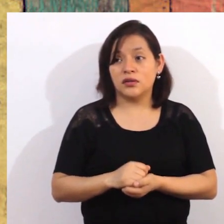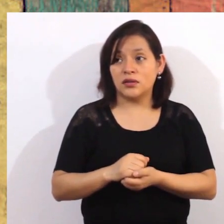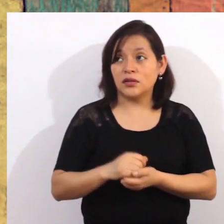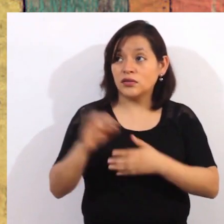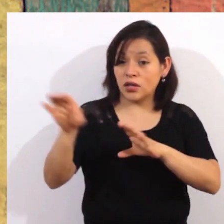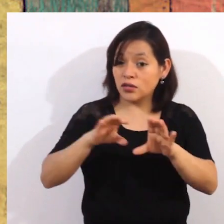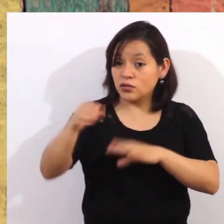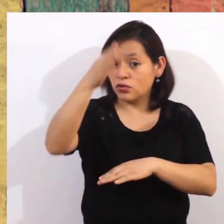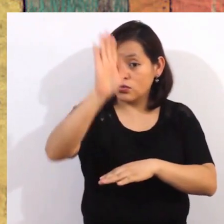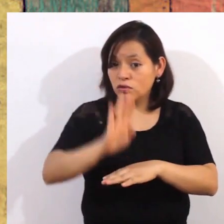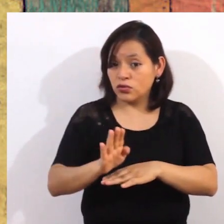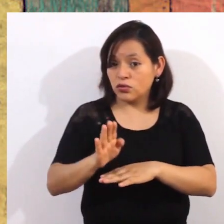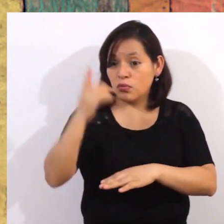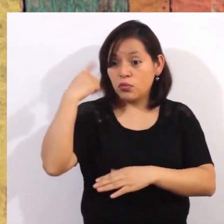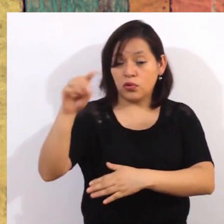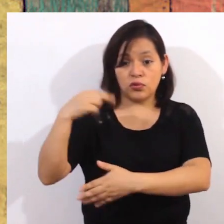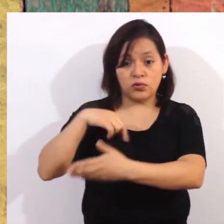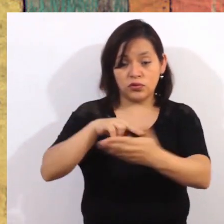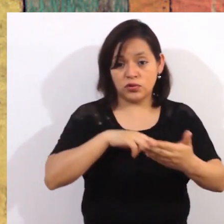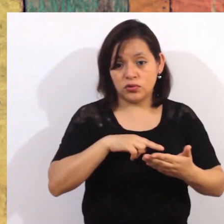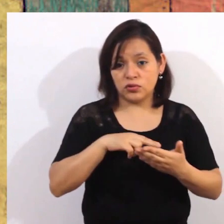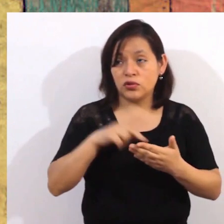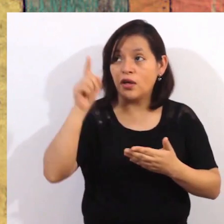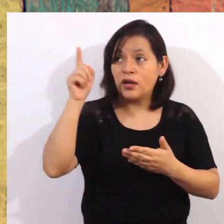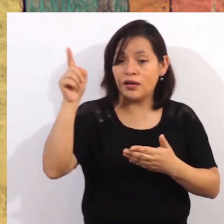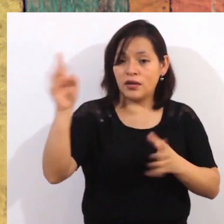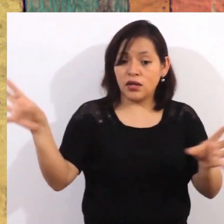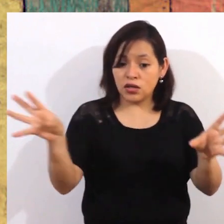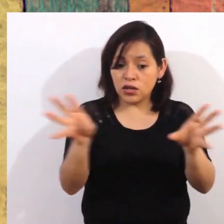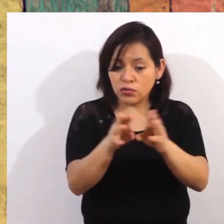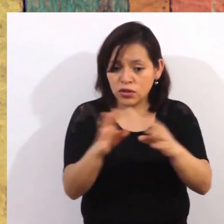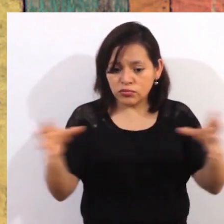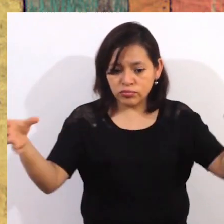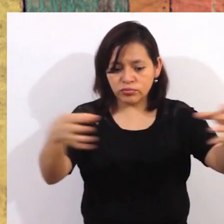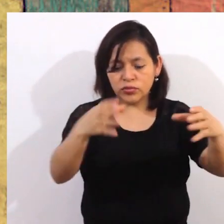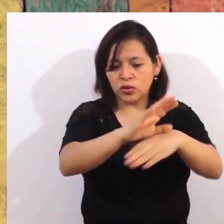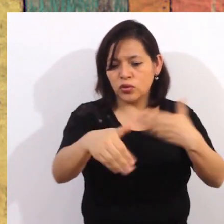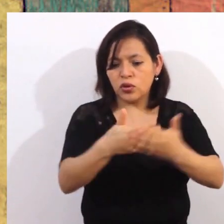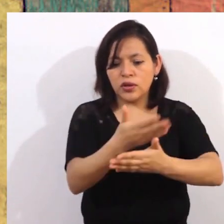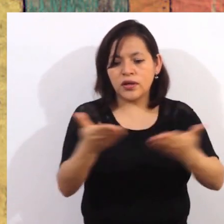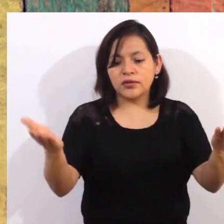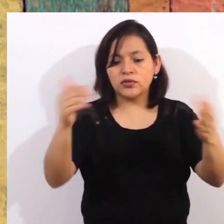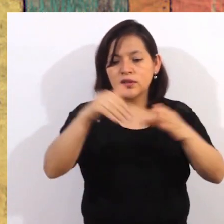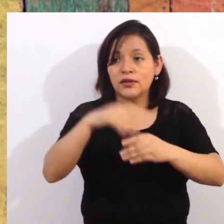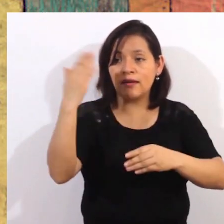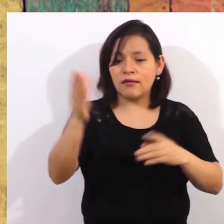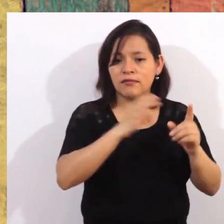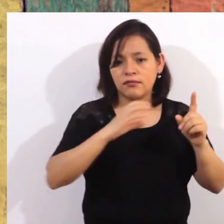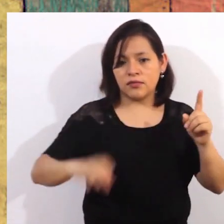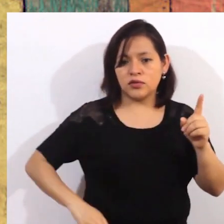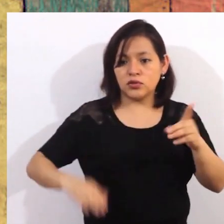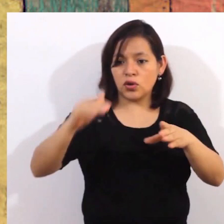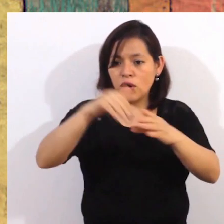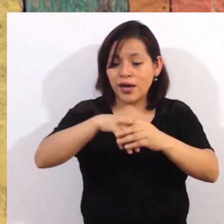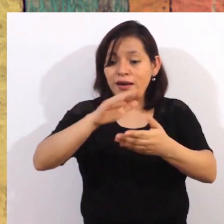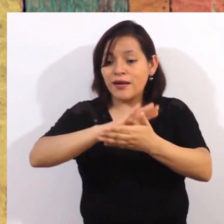hizo Dios a favor nuestro en la salvación. De reunir todas las cosas en Cristo, en la dispensación